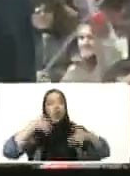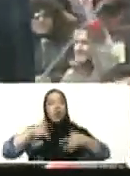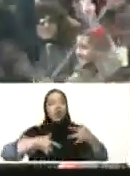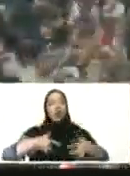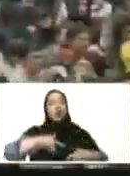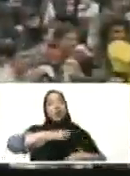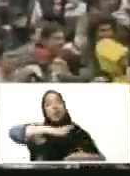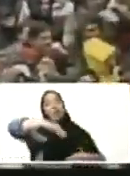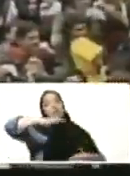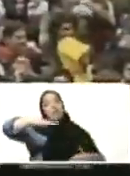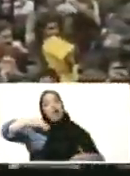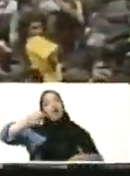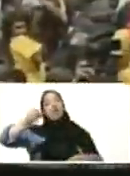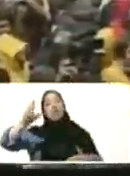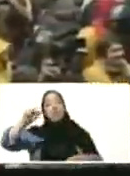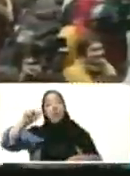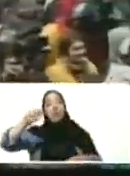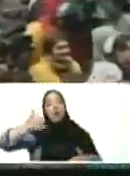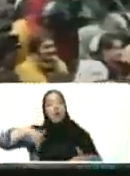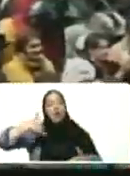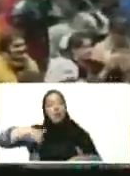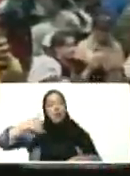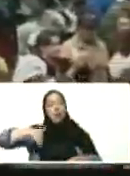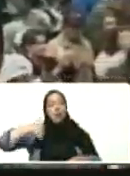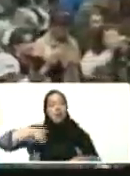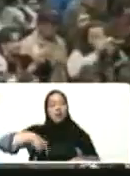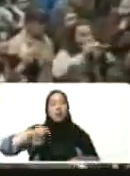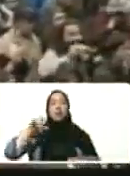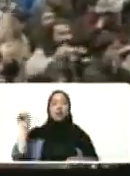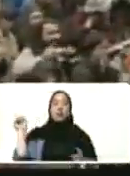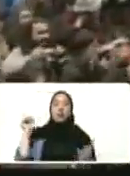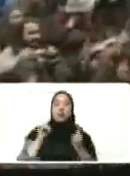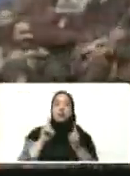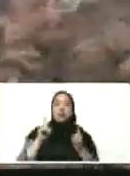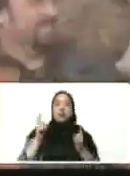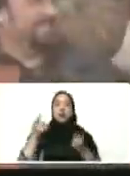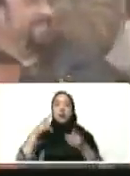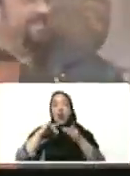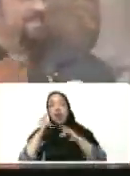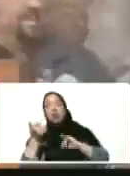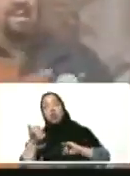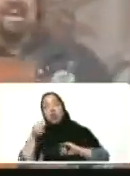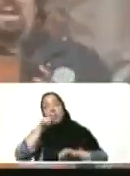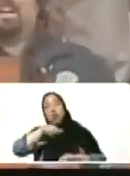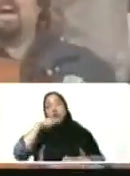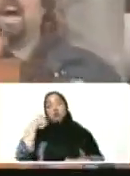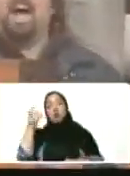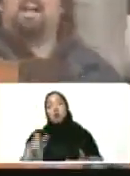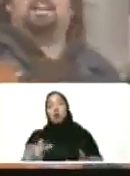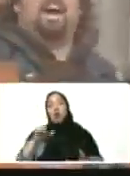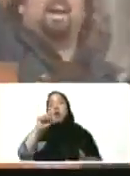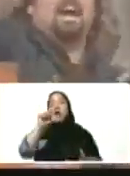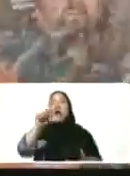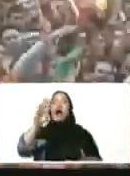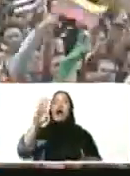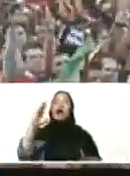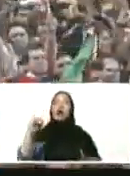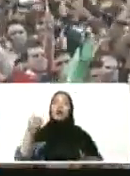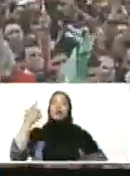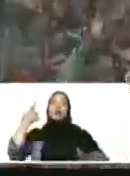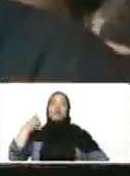está la tumba del ALCA. Alca, al